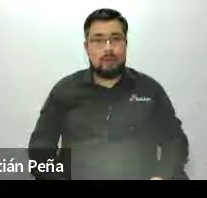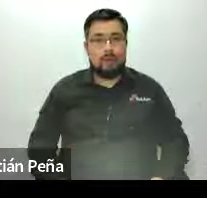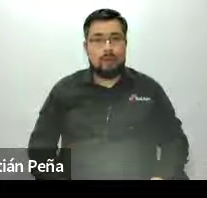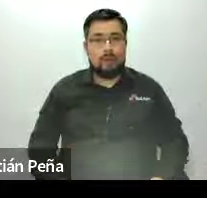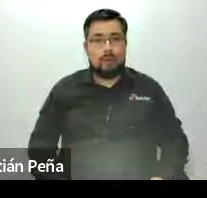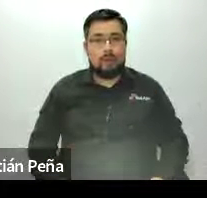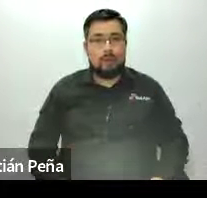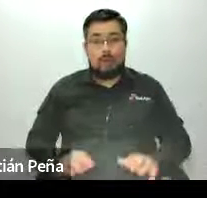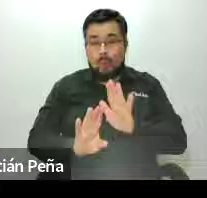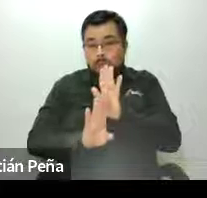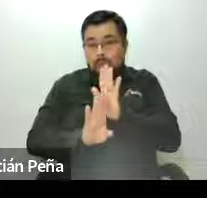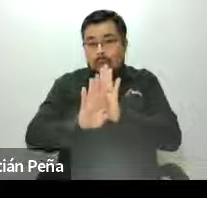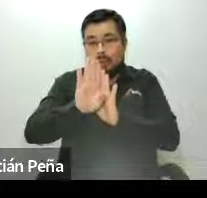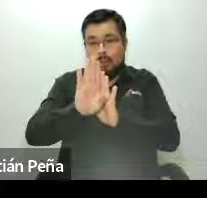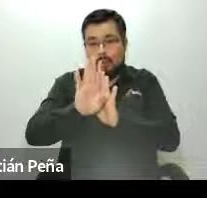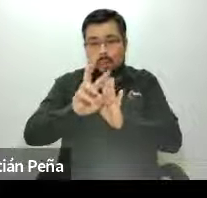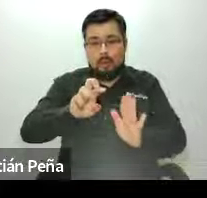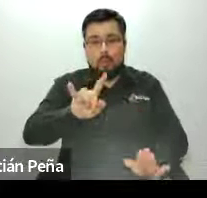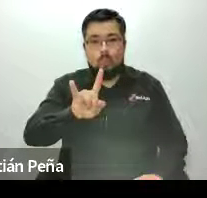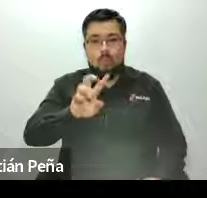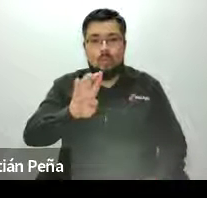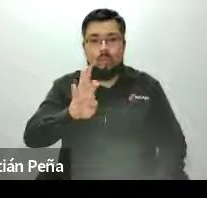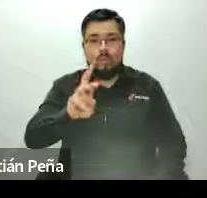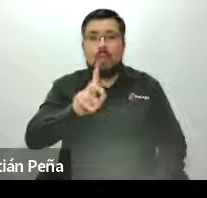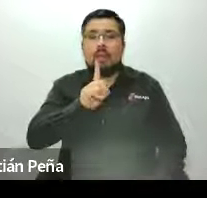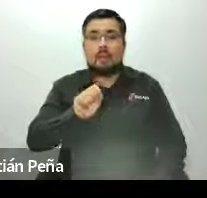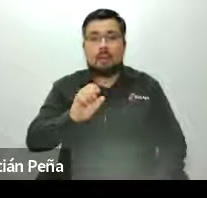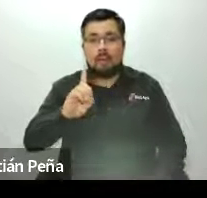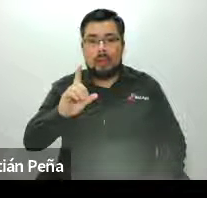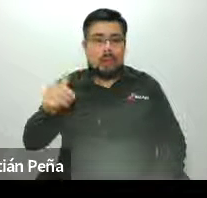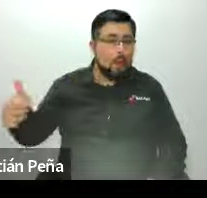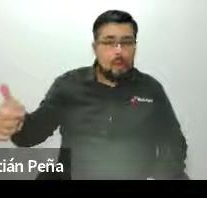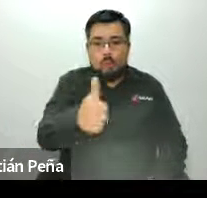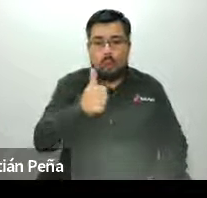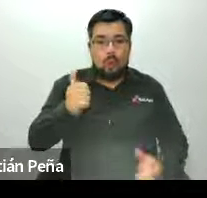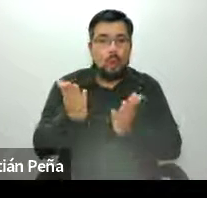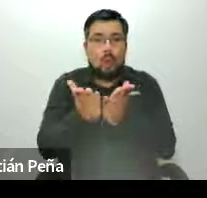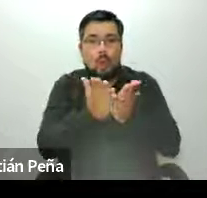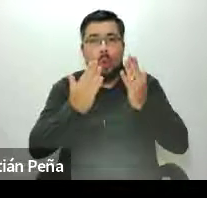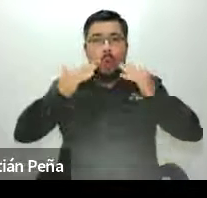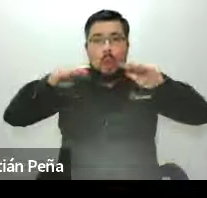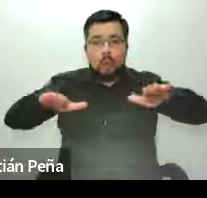los estudiantes, ¿no es cierto?, que están viviendo su etapa de pubertad, ¿no?